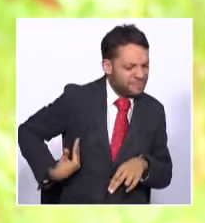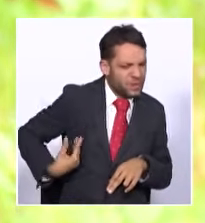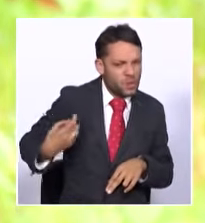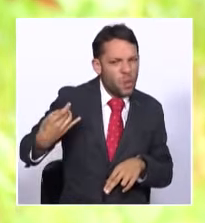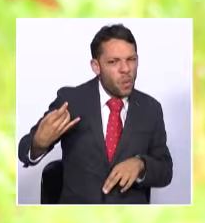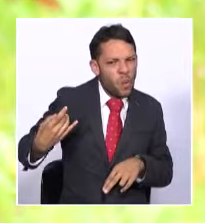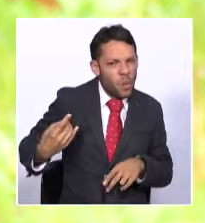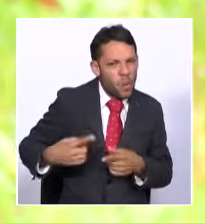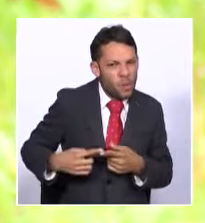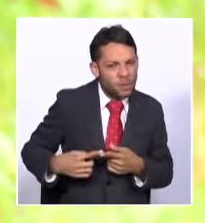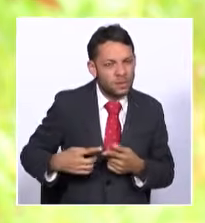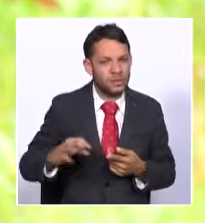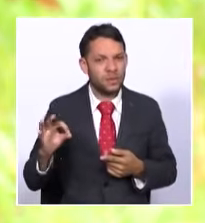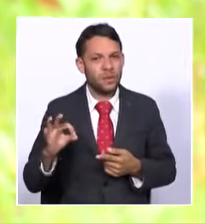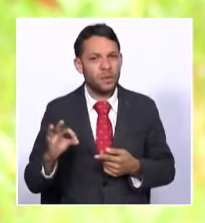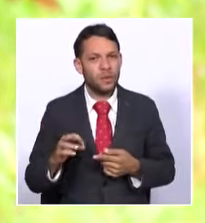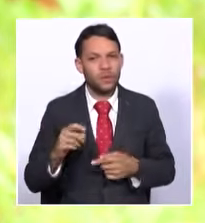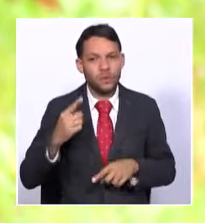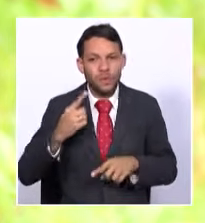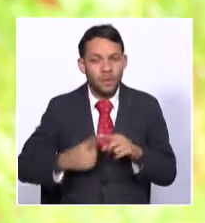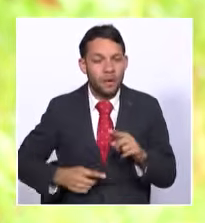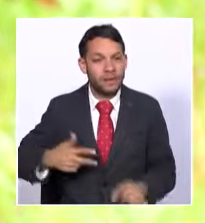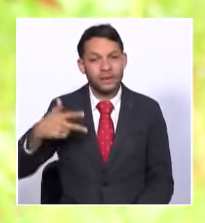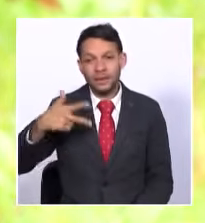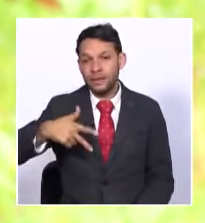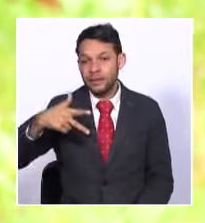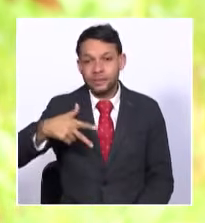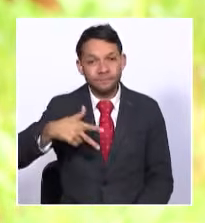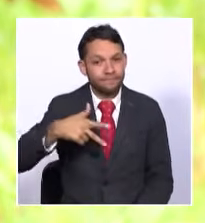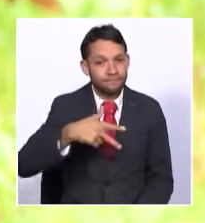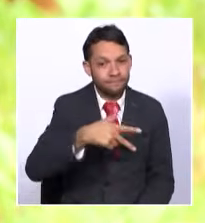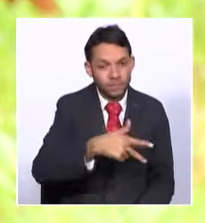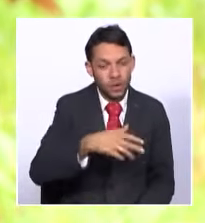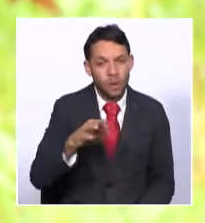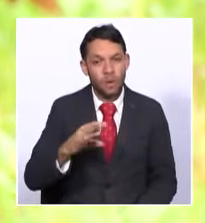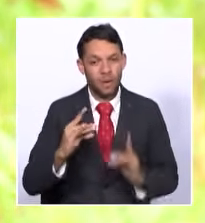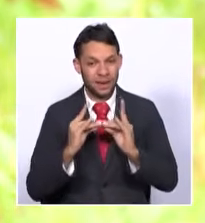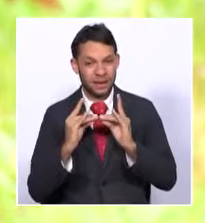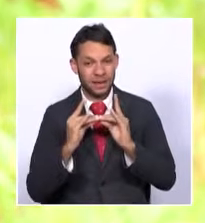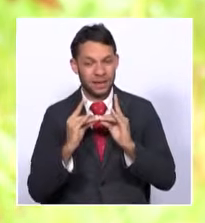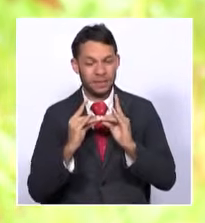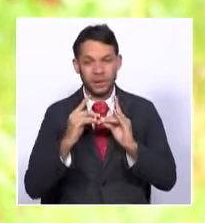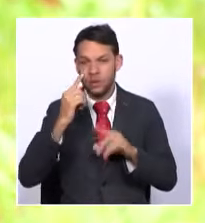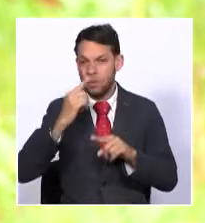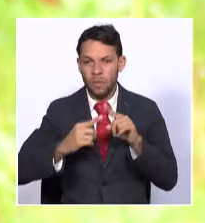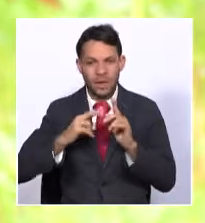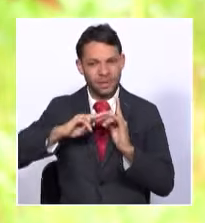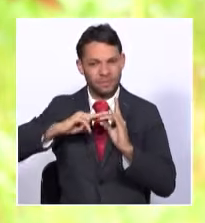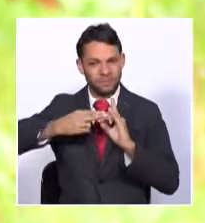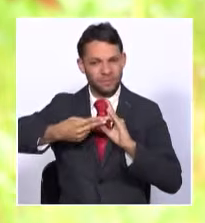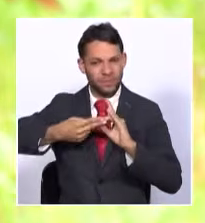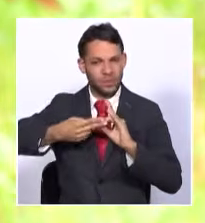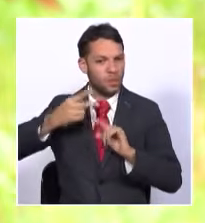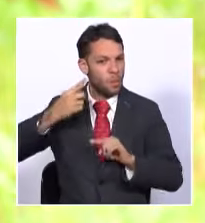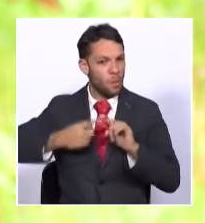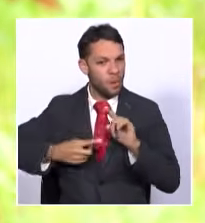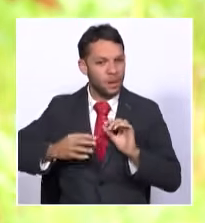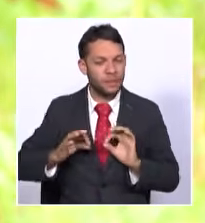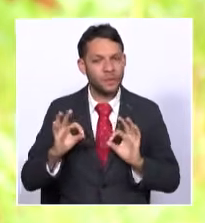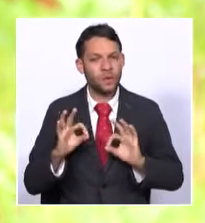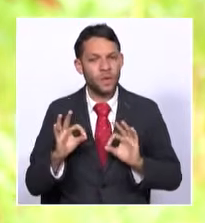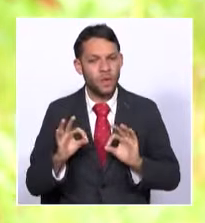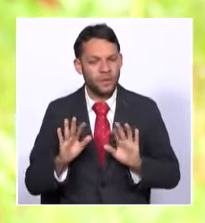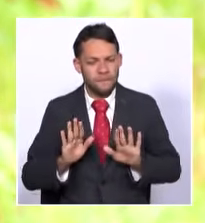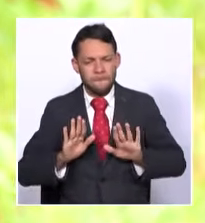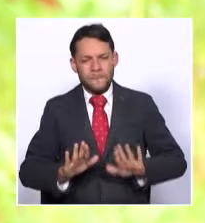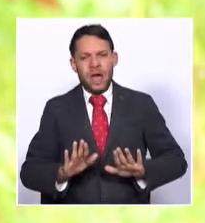que no puedo caminar, cuando estoy en la cama me va a girar y me duele, o voy caminando y el dolor me deja frenado,